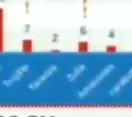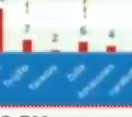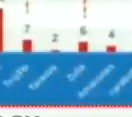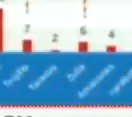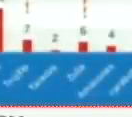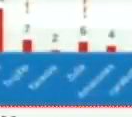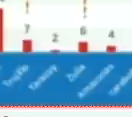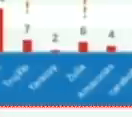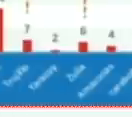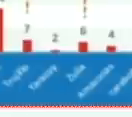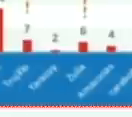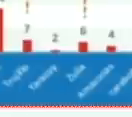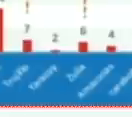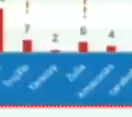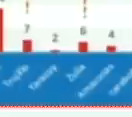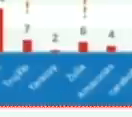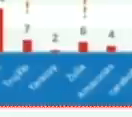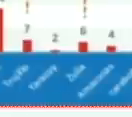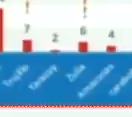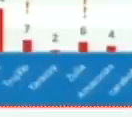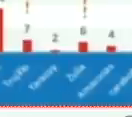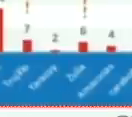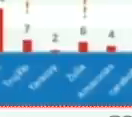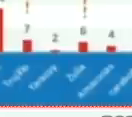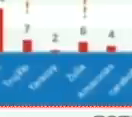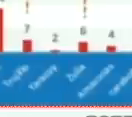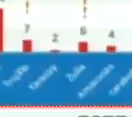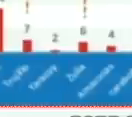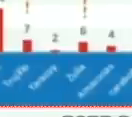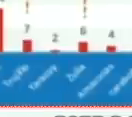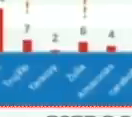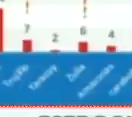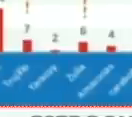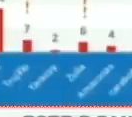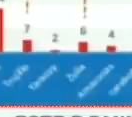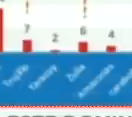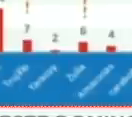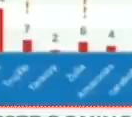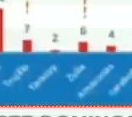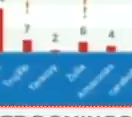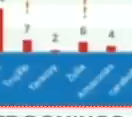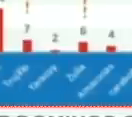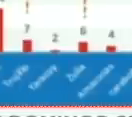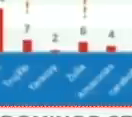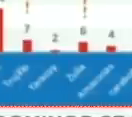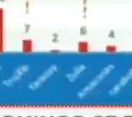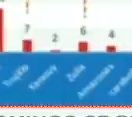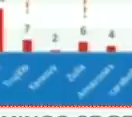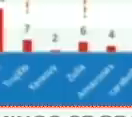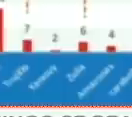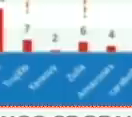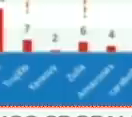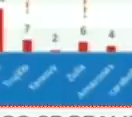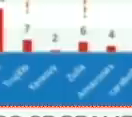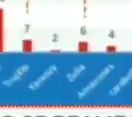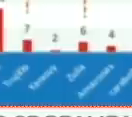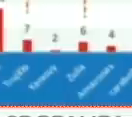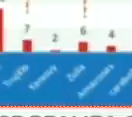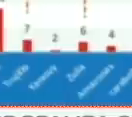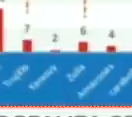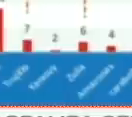casos importados, porque sabemos que tanto Colombia como Brasil son